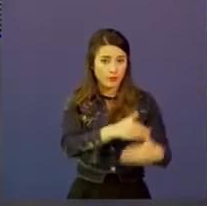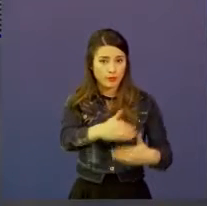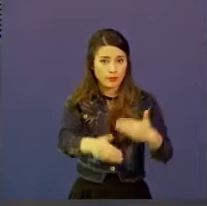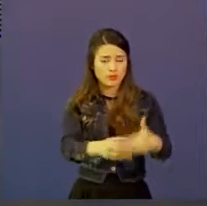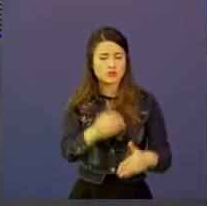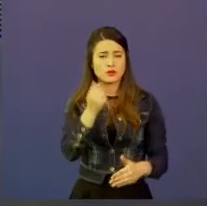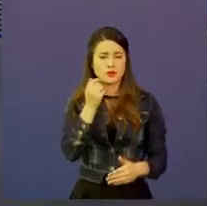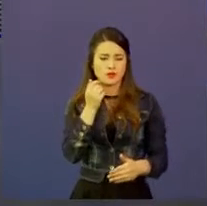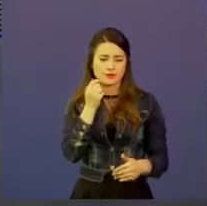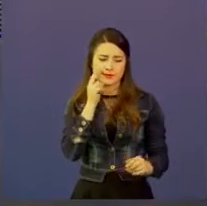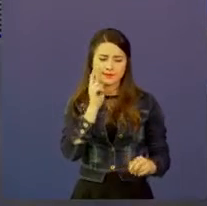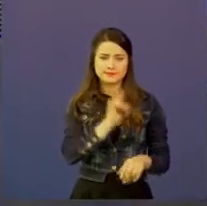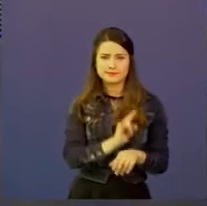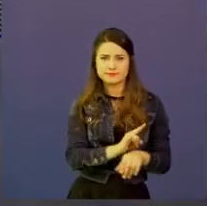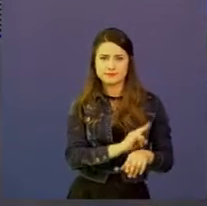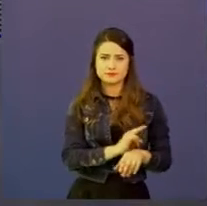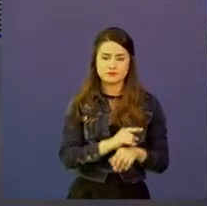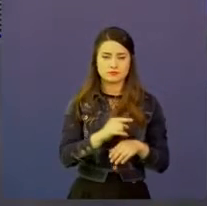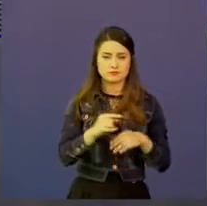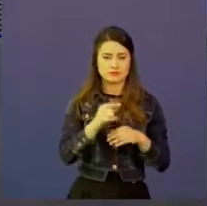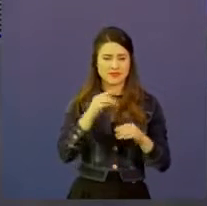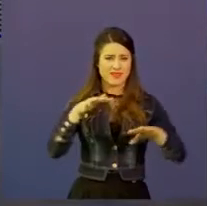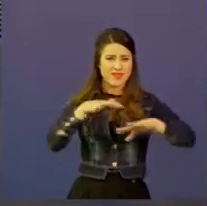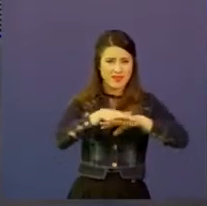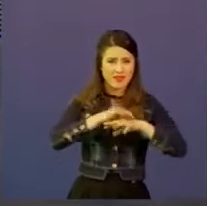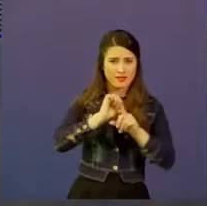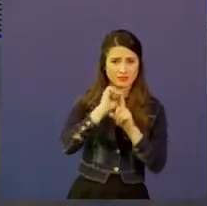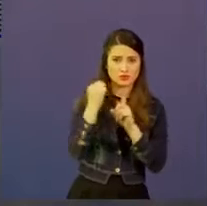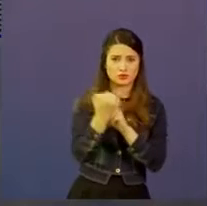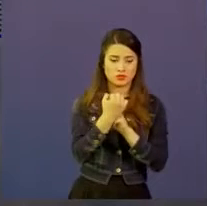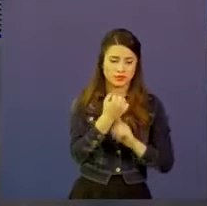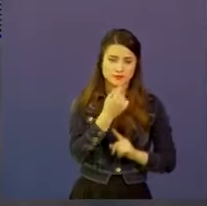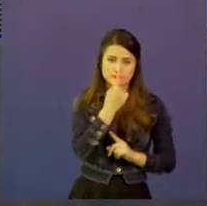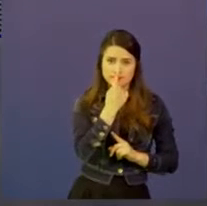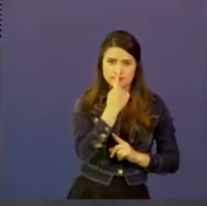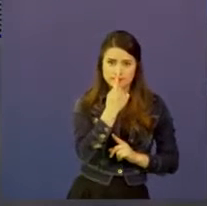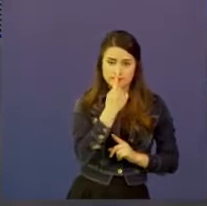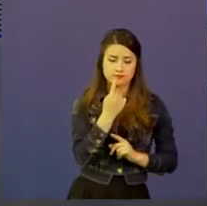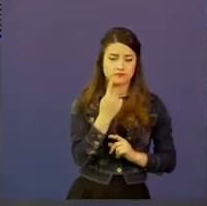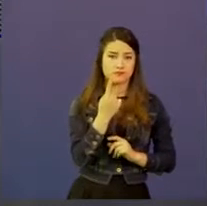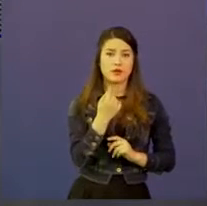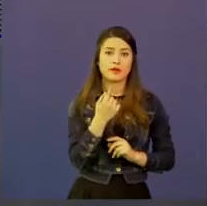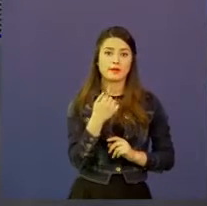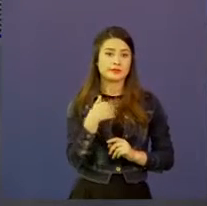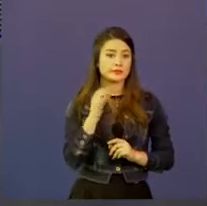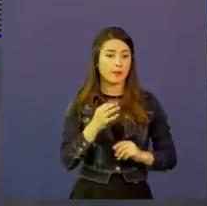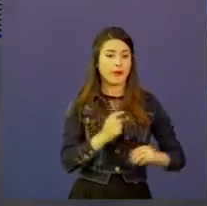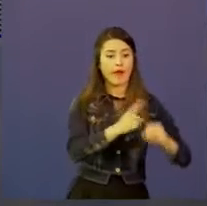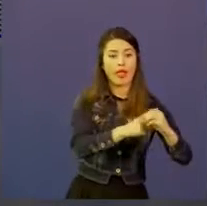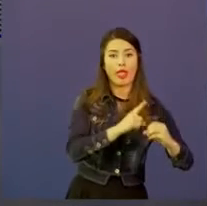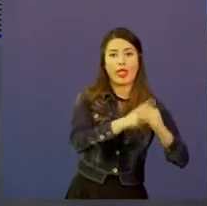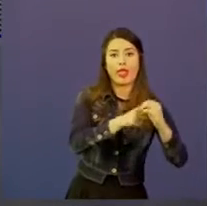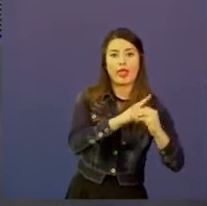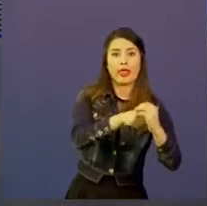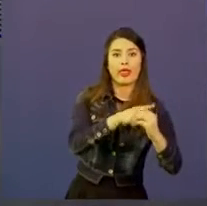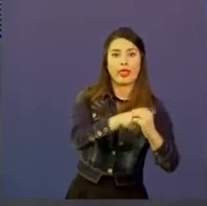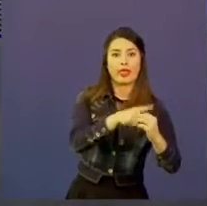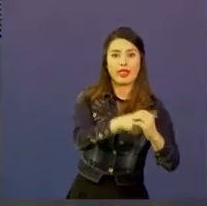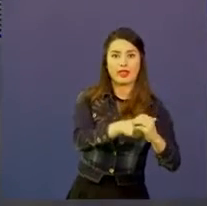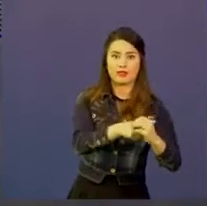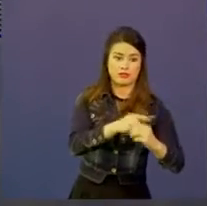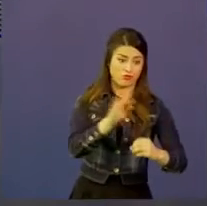tránsito responsable en las redes sociales. No podemos estar bloqueando contenidos, nosotros tenemos un tema de libertad de expresión que